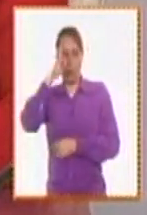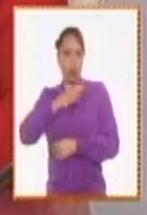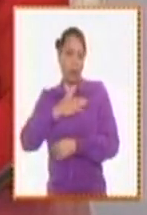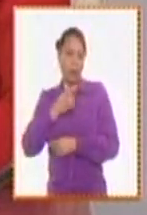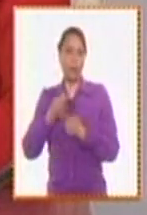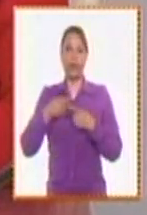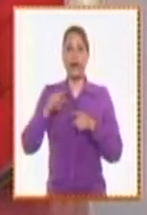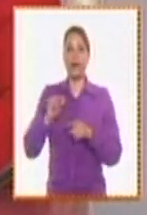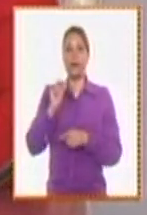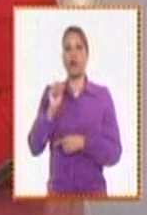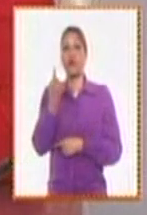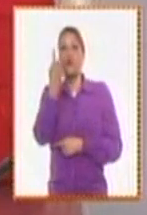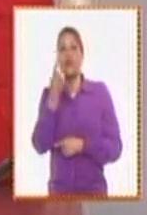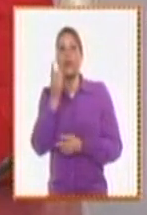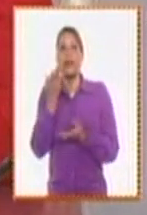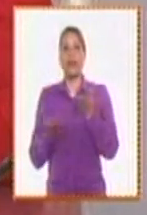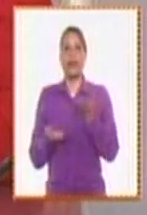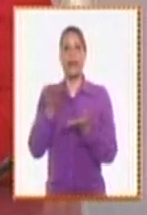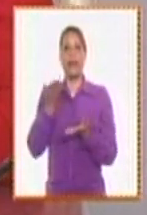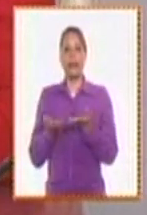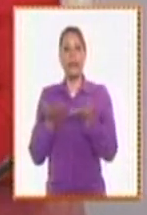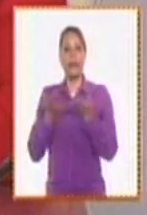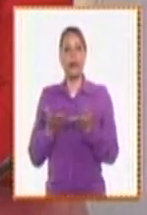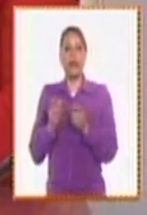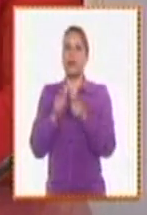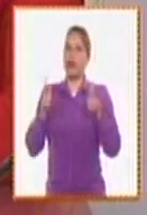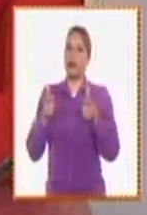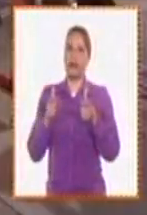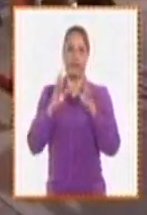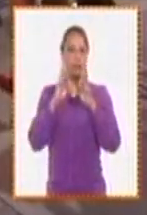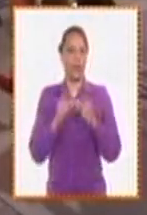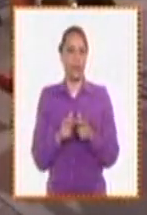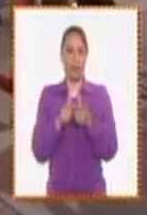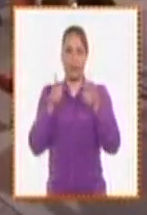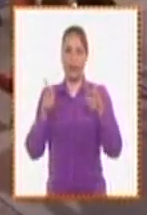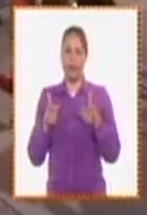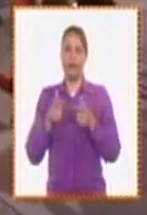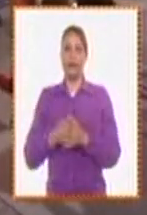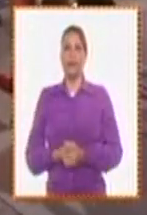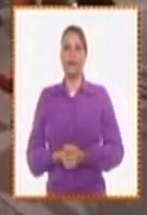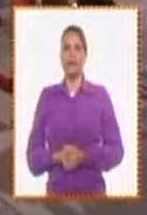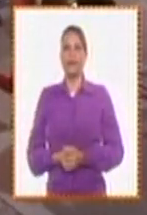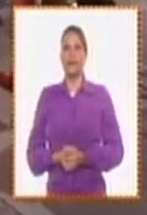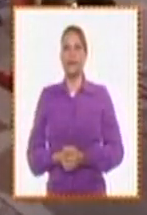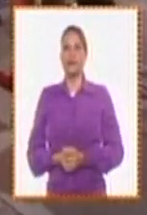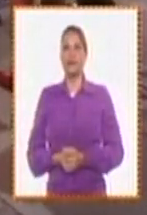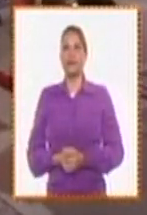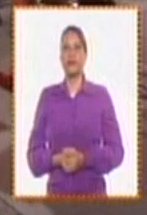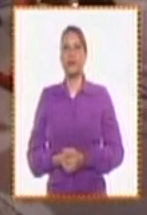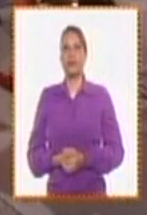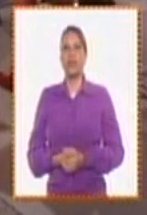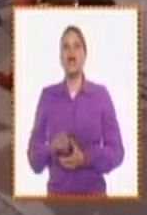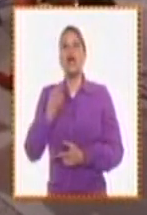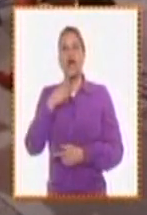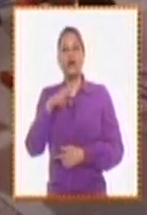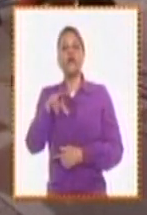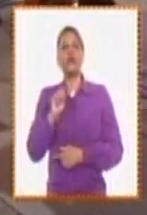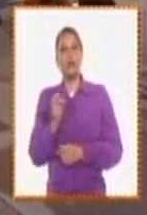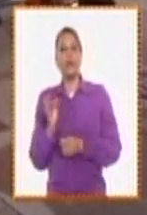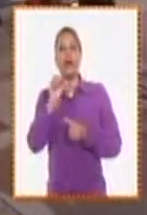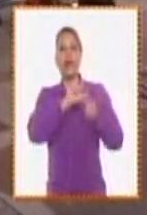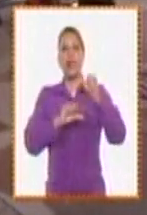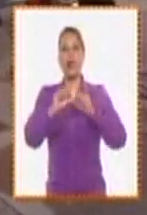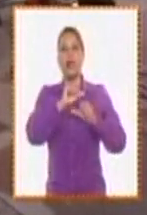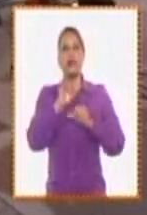una libra es una cantidad relativamente grande. Ahora con los cannabinoides sintéticos se introduce una nueva complejidad.